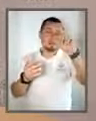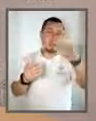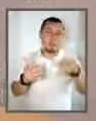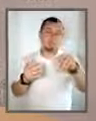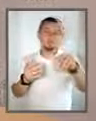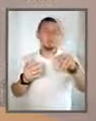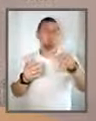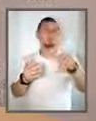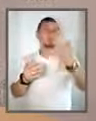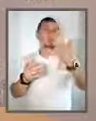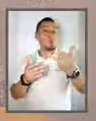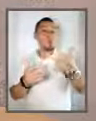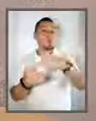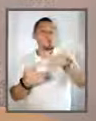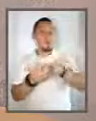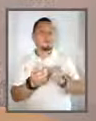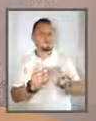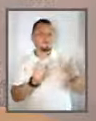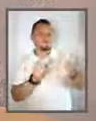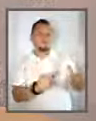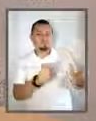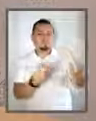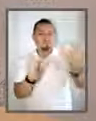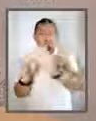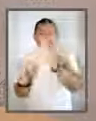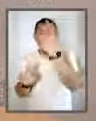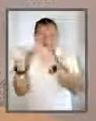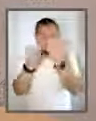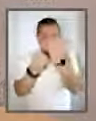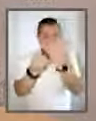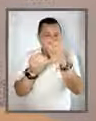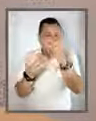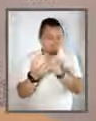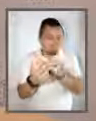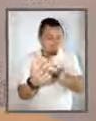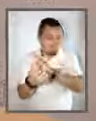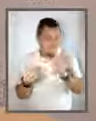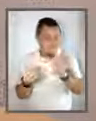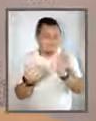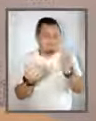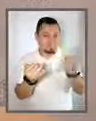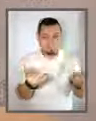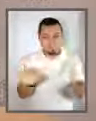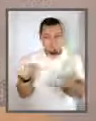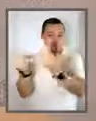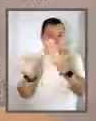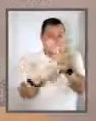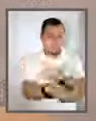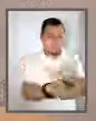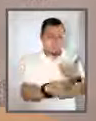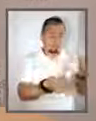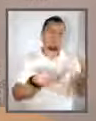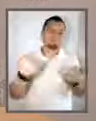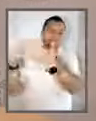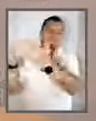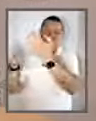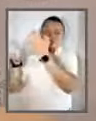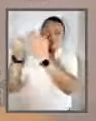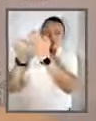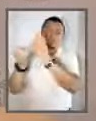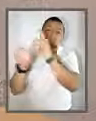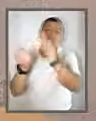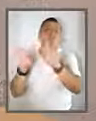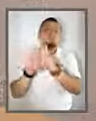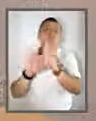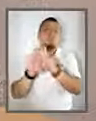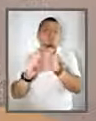los módulos para la detección de pruebas y poder así tener un mejor panorama epidemiológico de cómo está